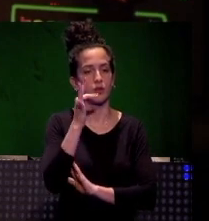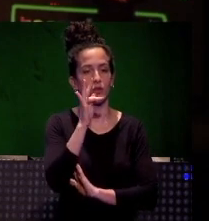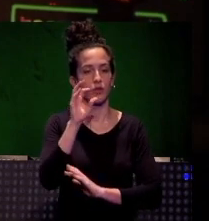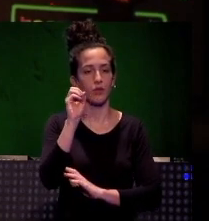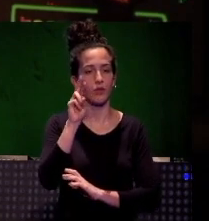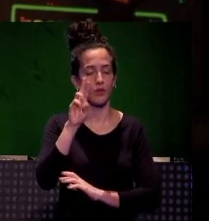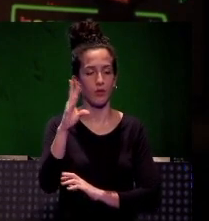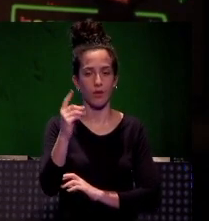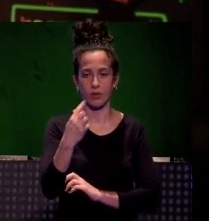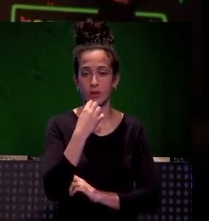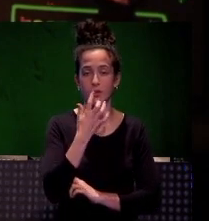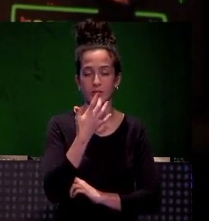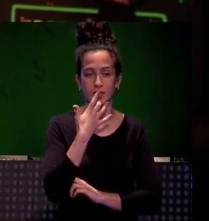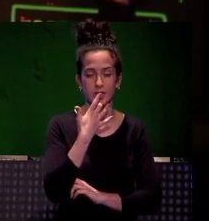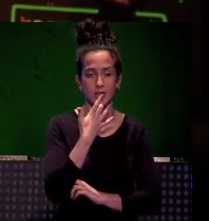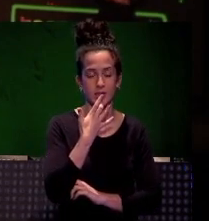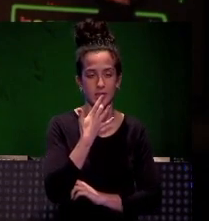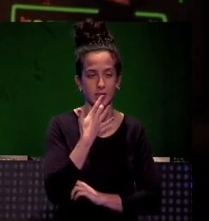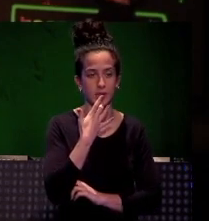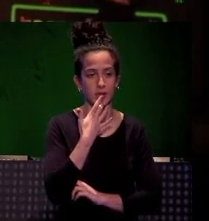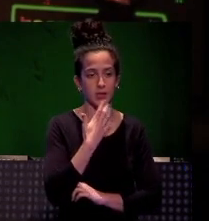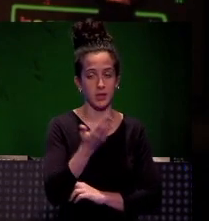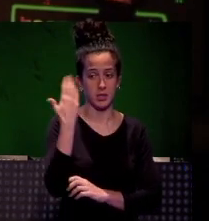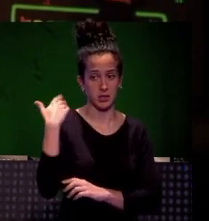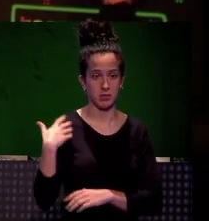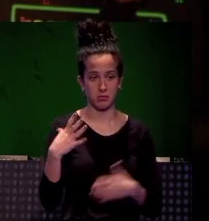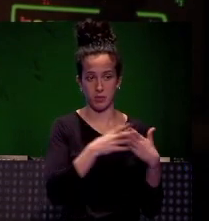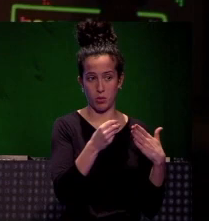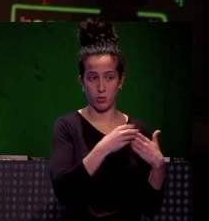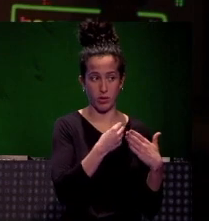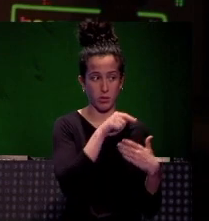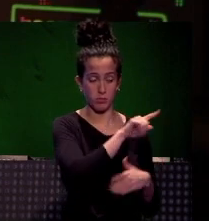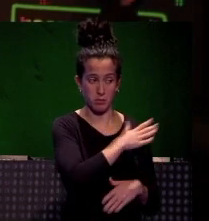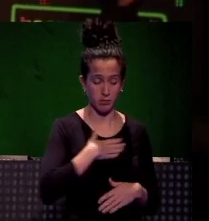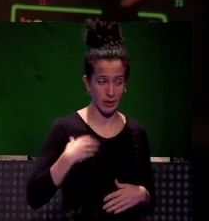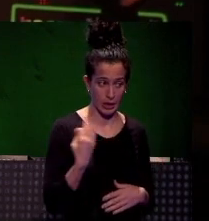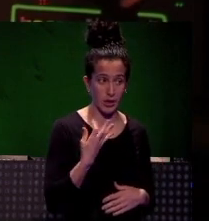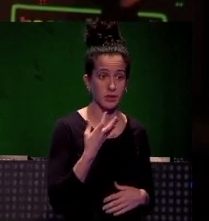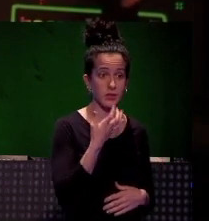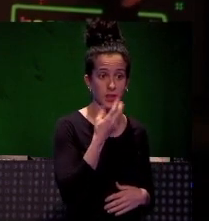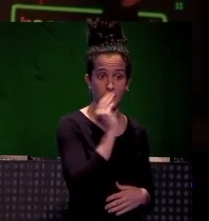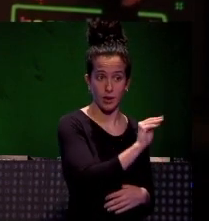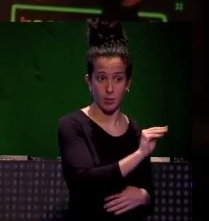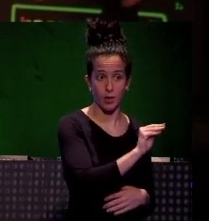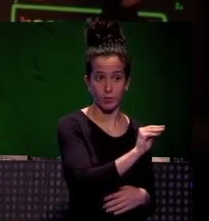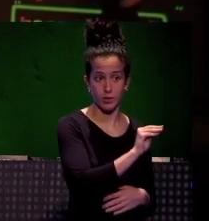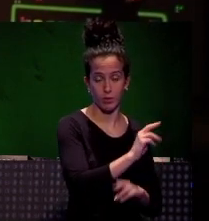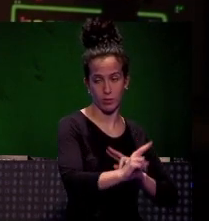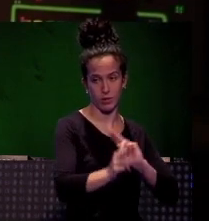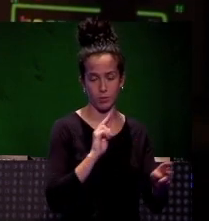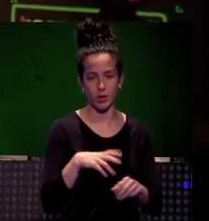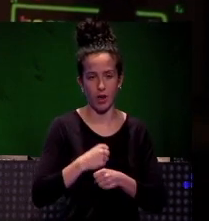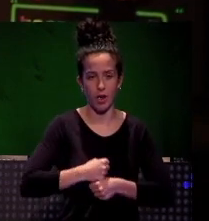a sus clientes que querían hubieran contestado habrían contestado de un caballo que fuera